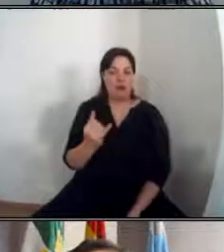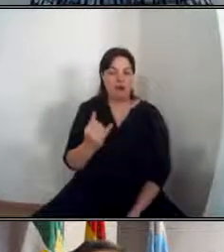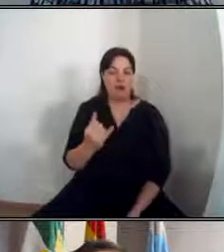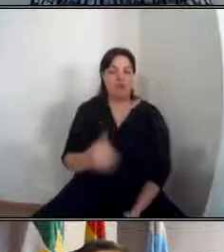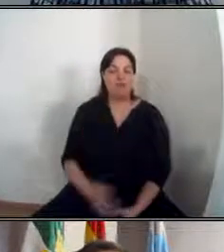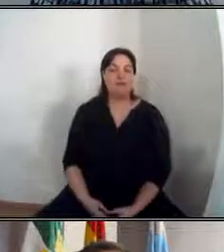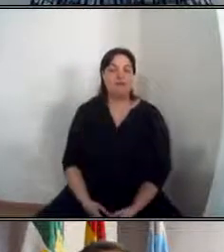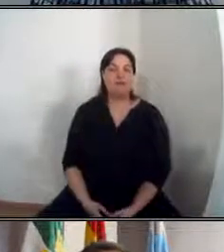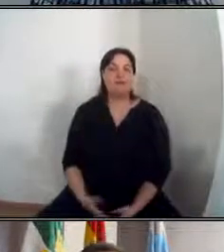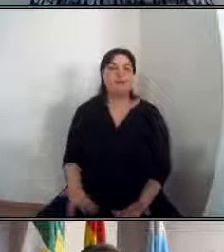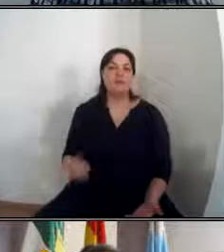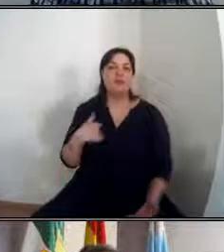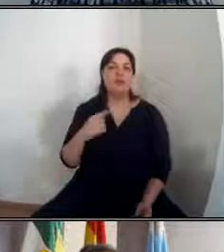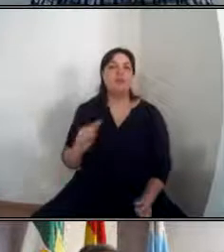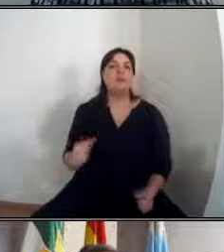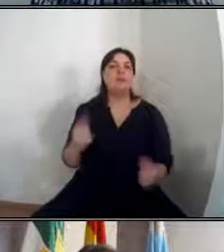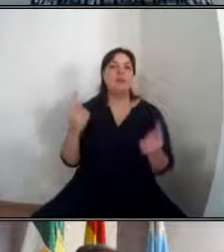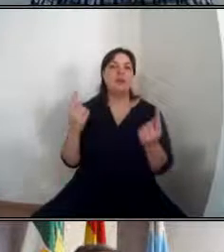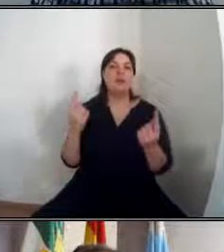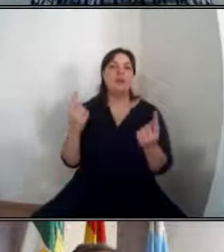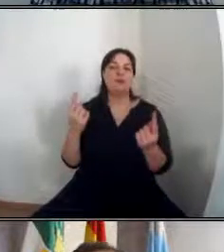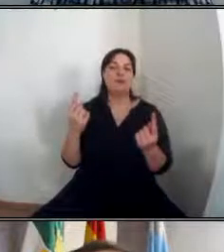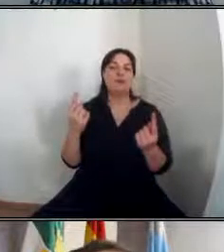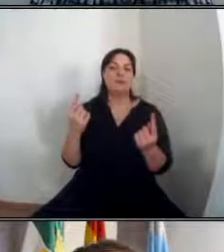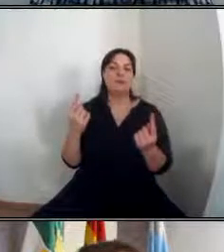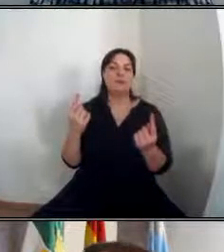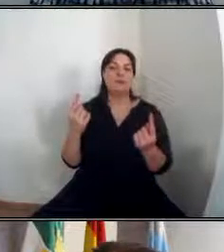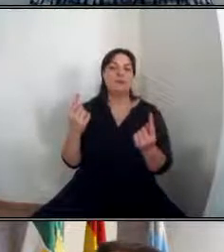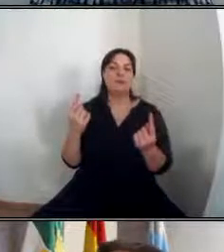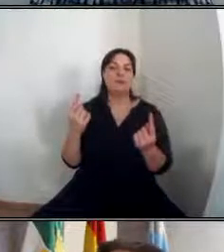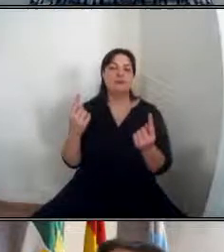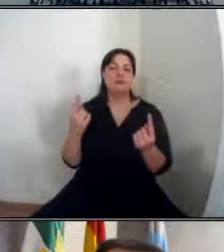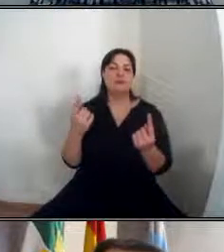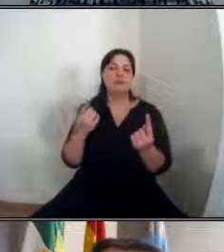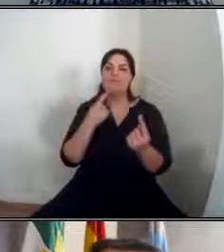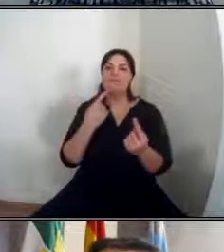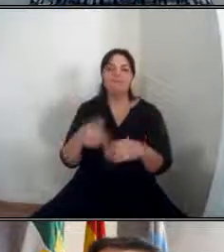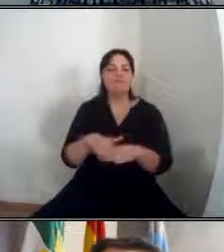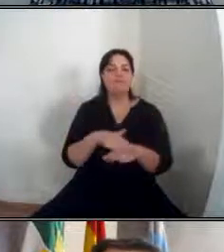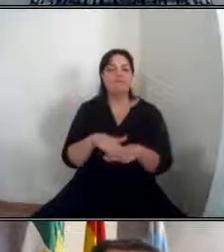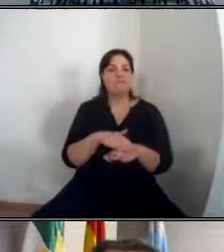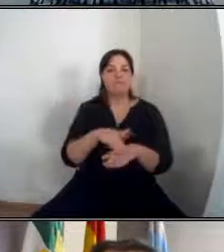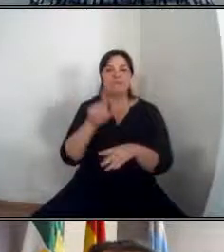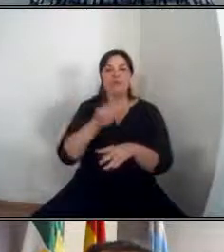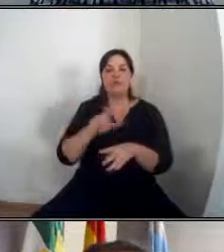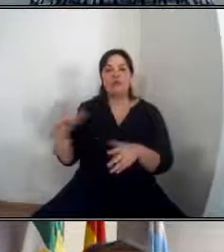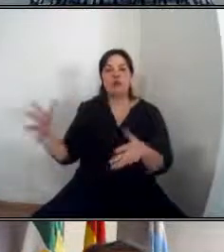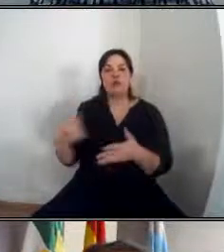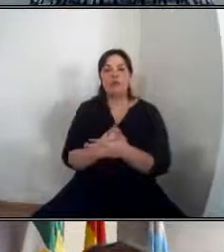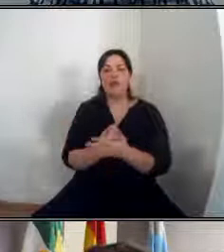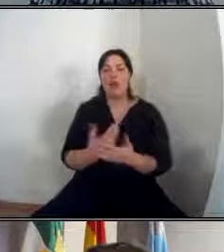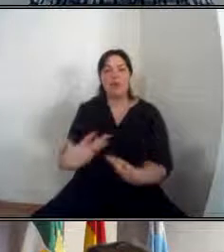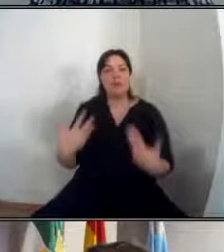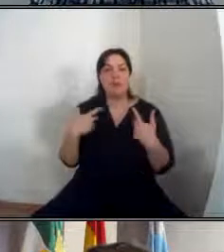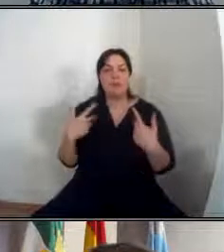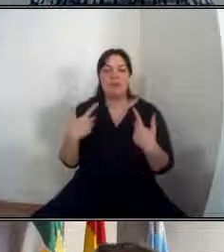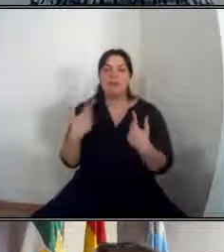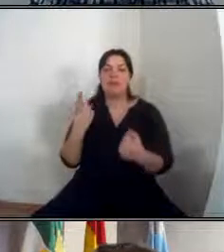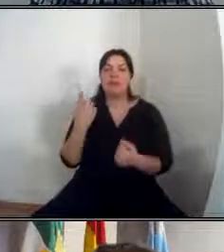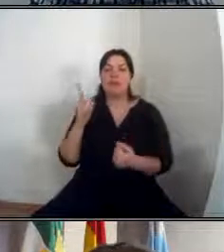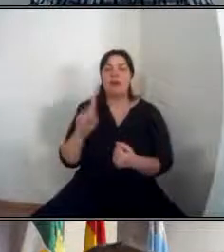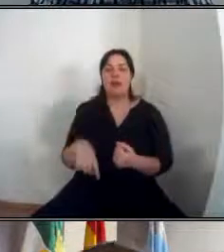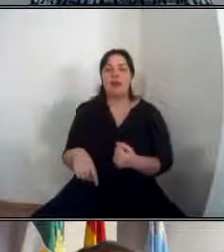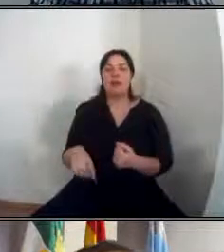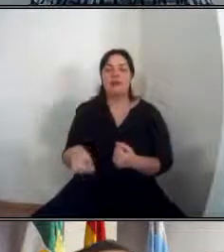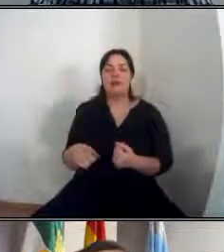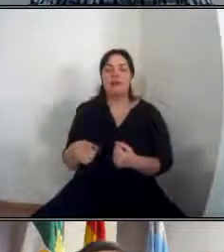en primer lugar también trasladar mis condolencias a todas las víctimas y personas que a lo largo